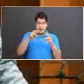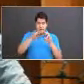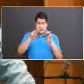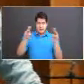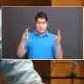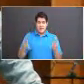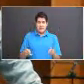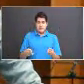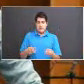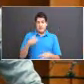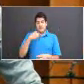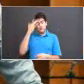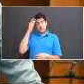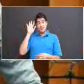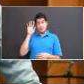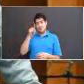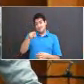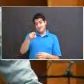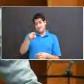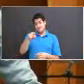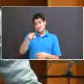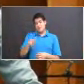No sé si todavía tiene deseos,